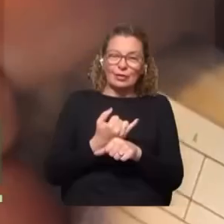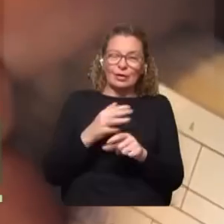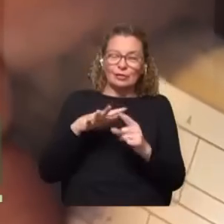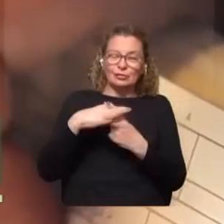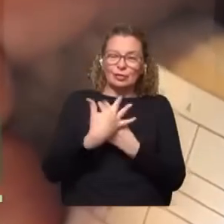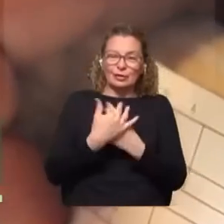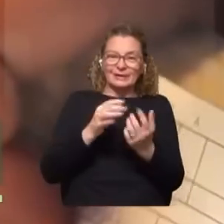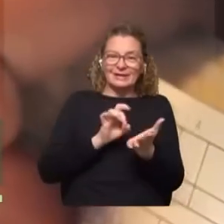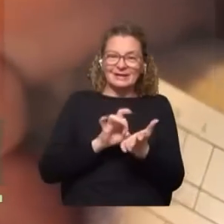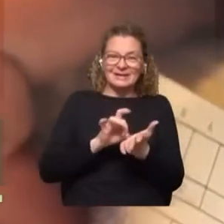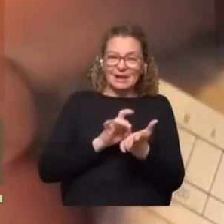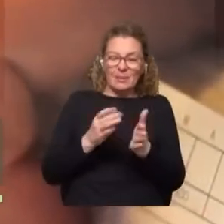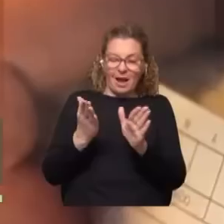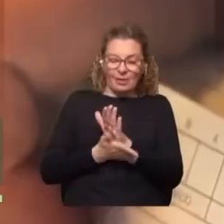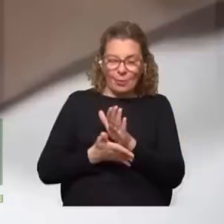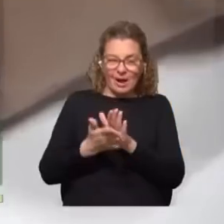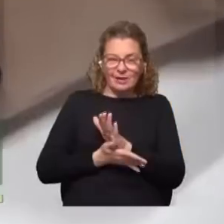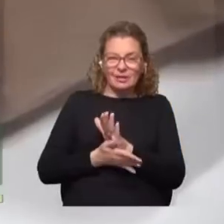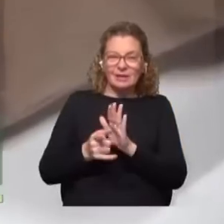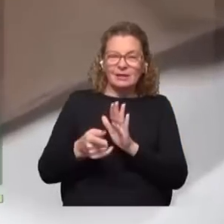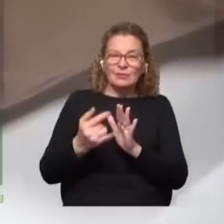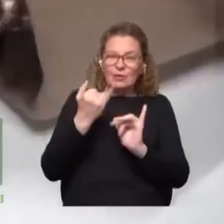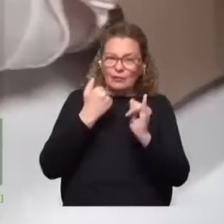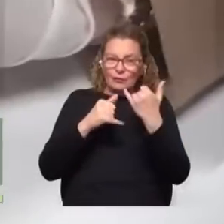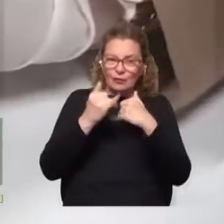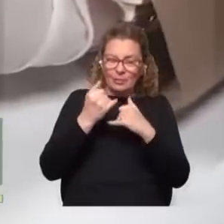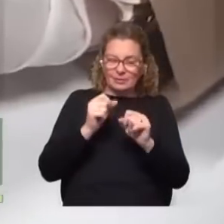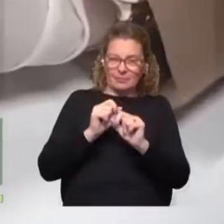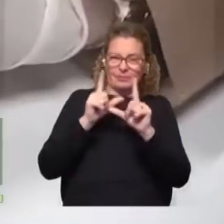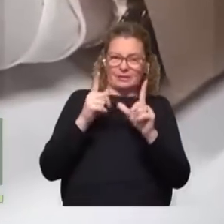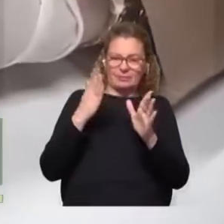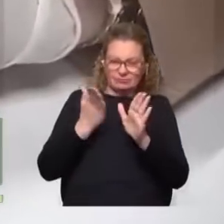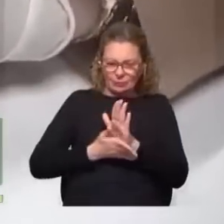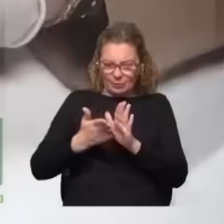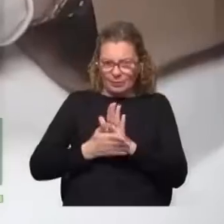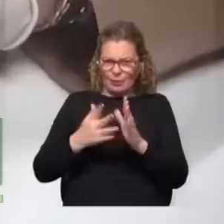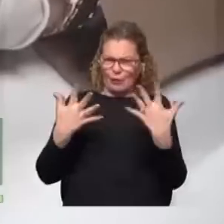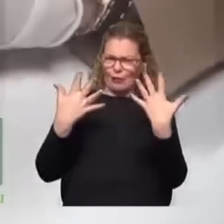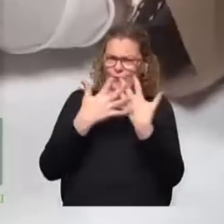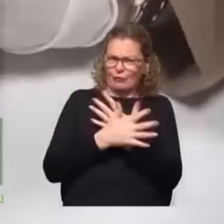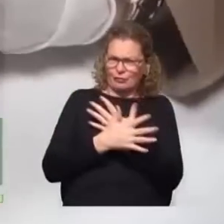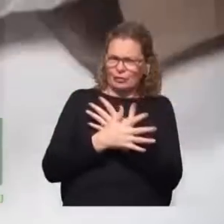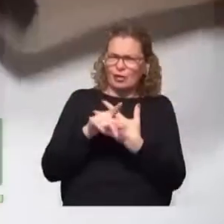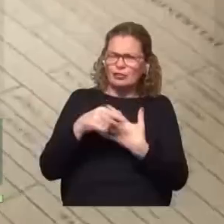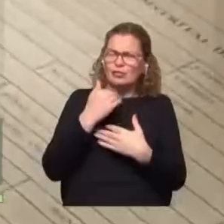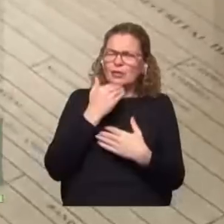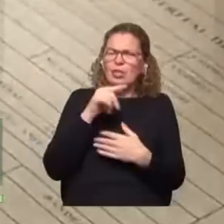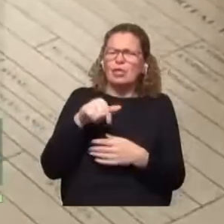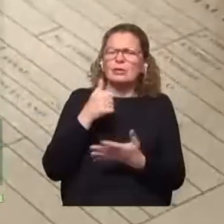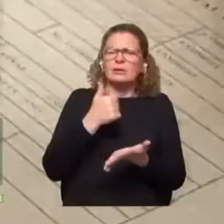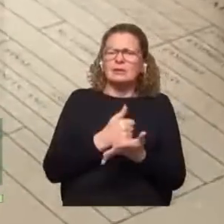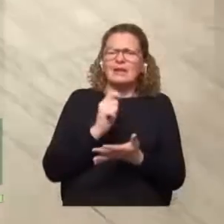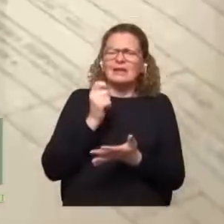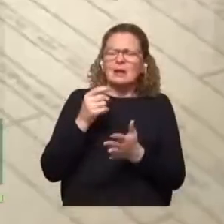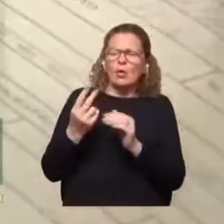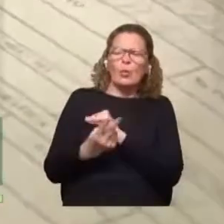órbita del Sistema Nacional de archivos ya que la información sobre la aparición de documentos es confusa no se sabe dónde están ni